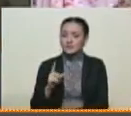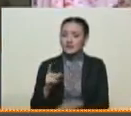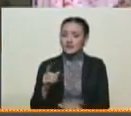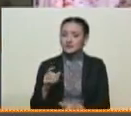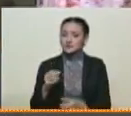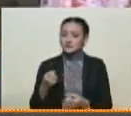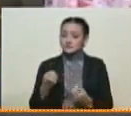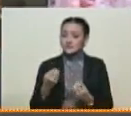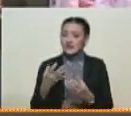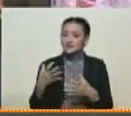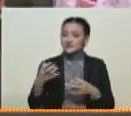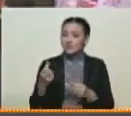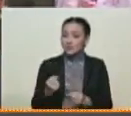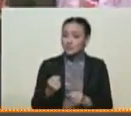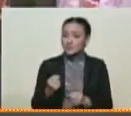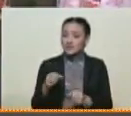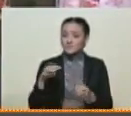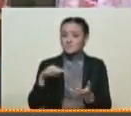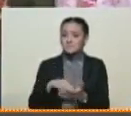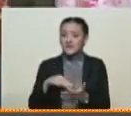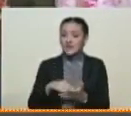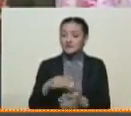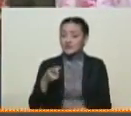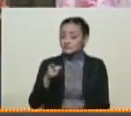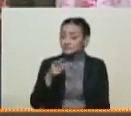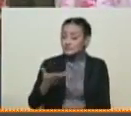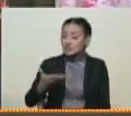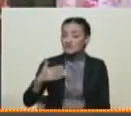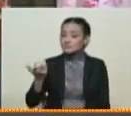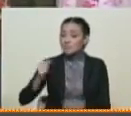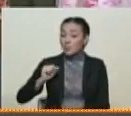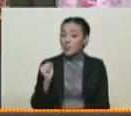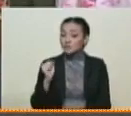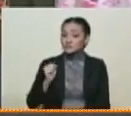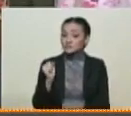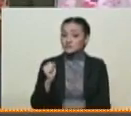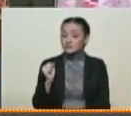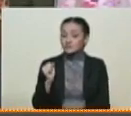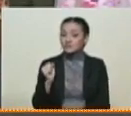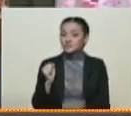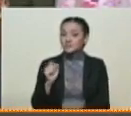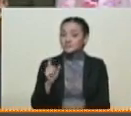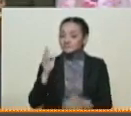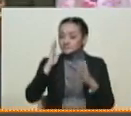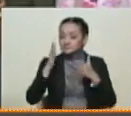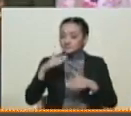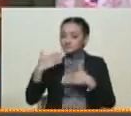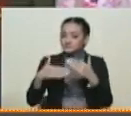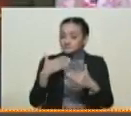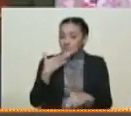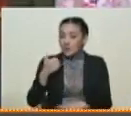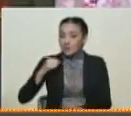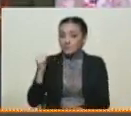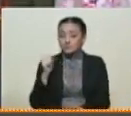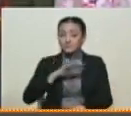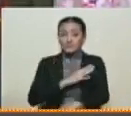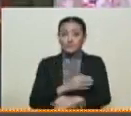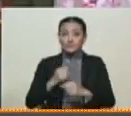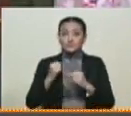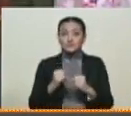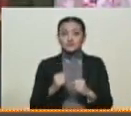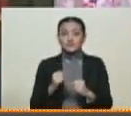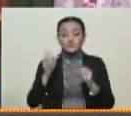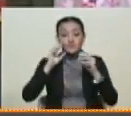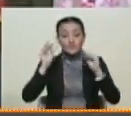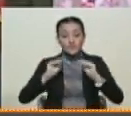es importante el policía, porque lo es, y nos vamos a concentrar en mejorar la policía de Miranda, en fortalecerla, en